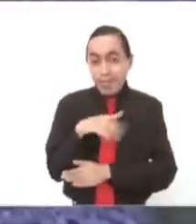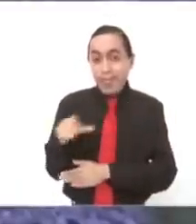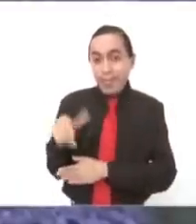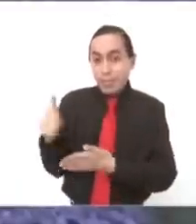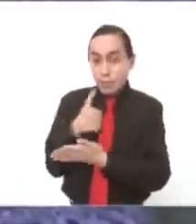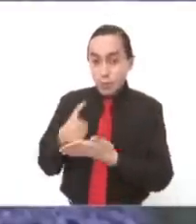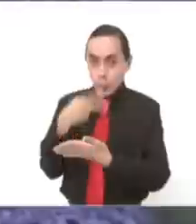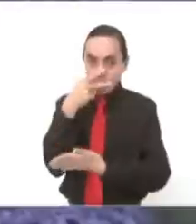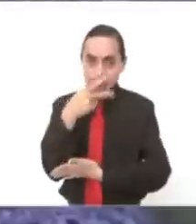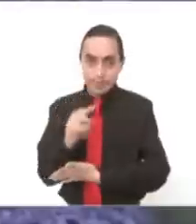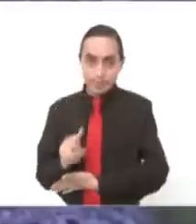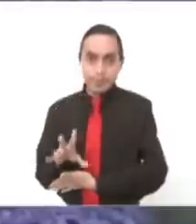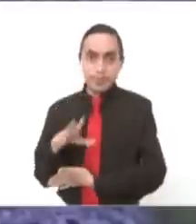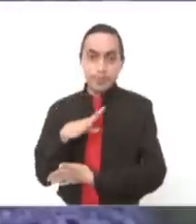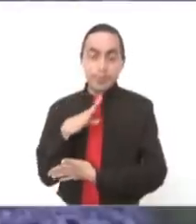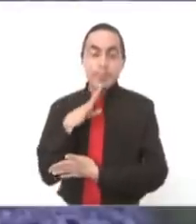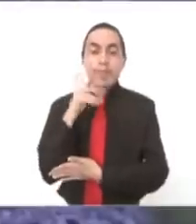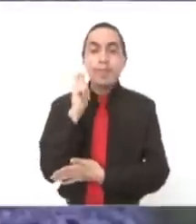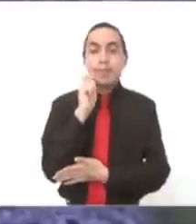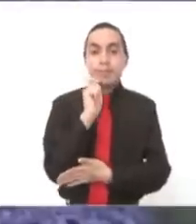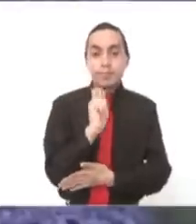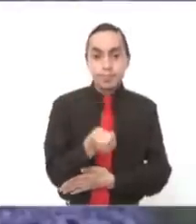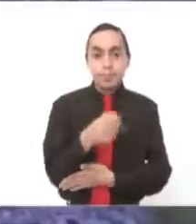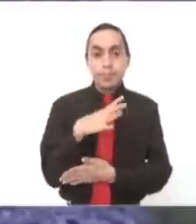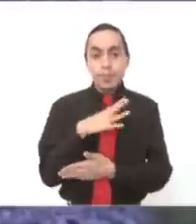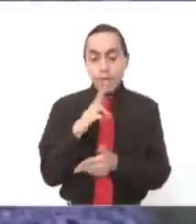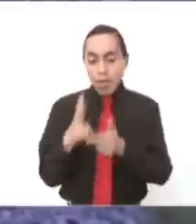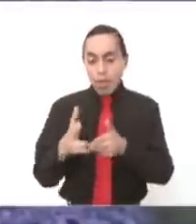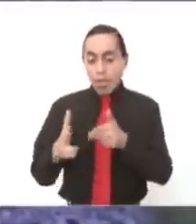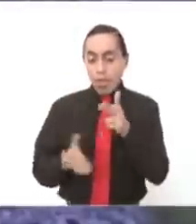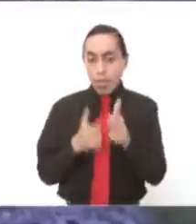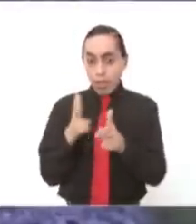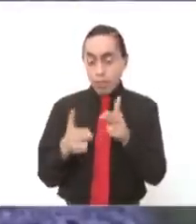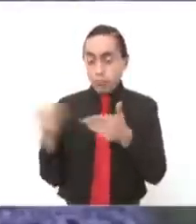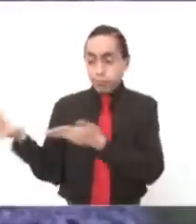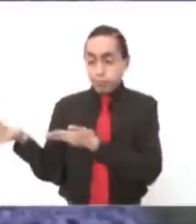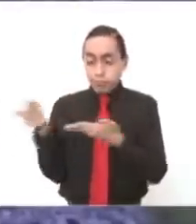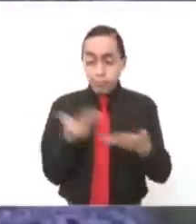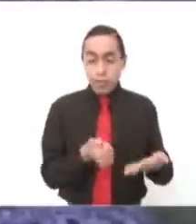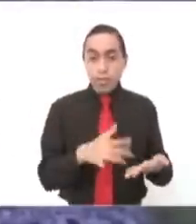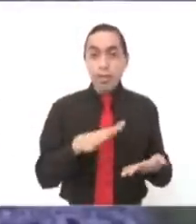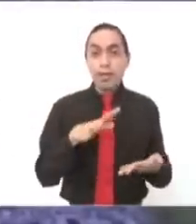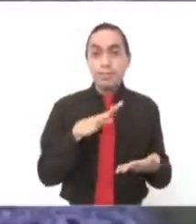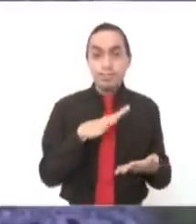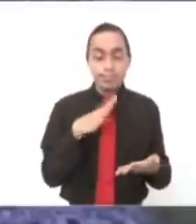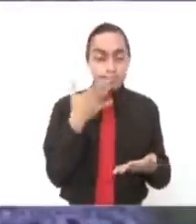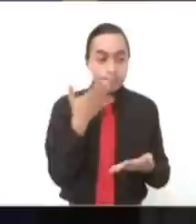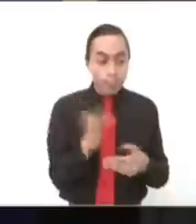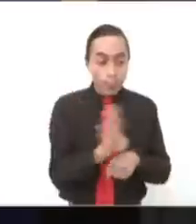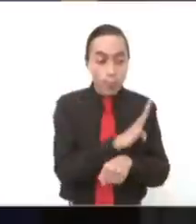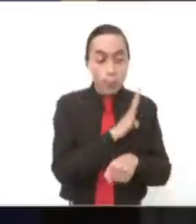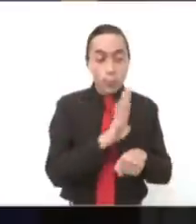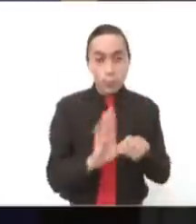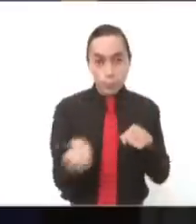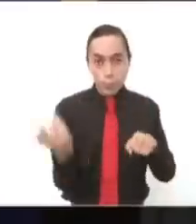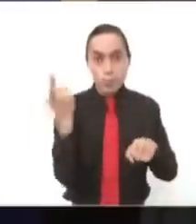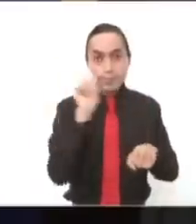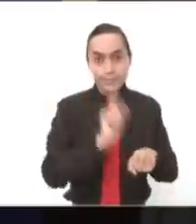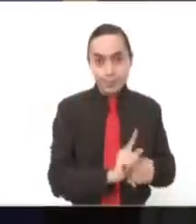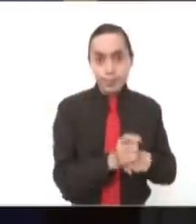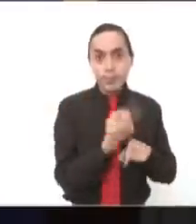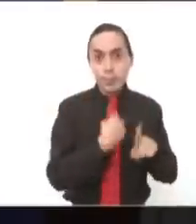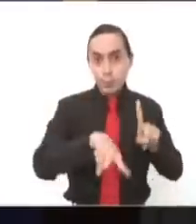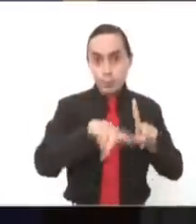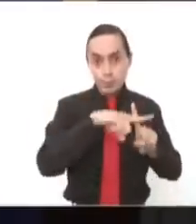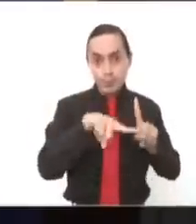que, en ese sentido, la llegada de estos trenes tiene un gran impacto social positivo en muchos